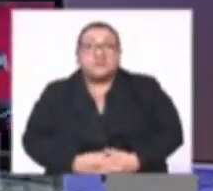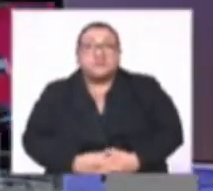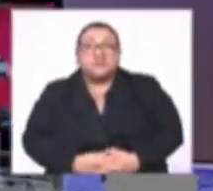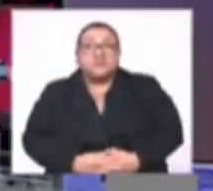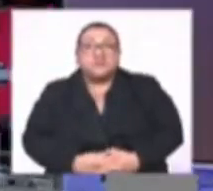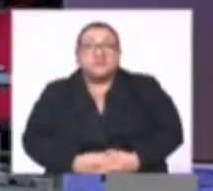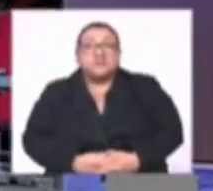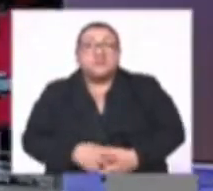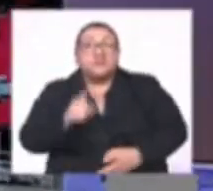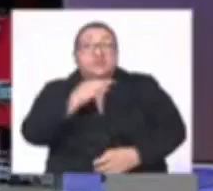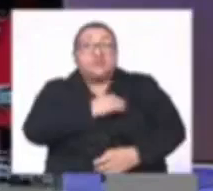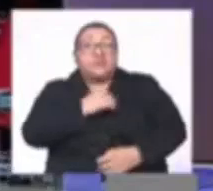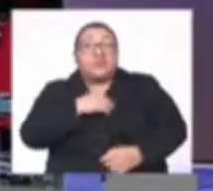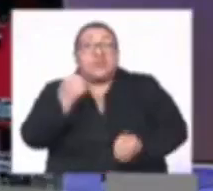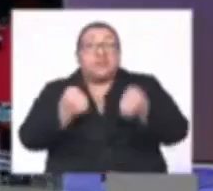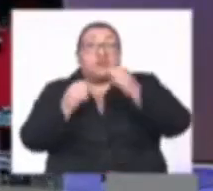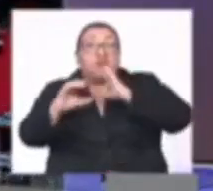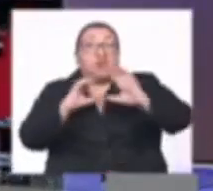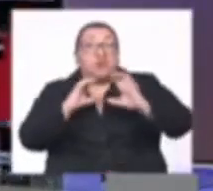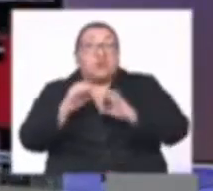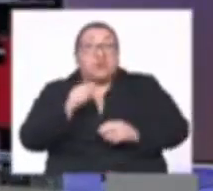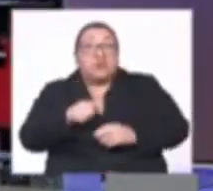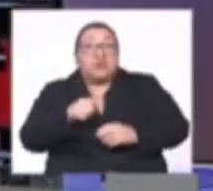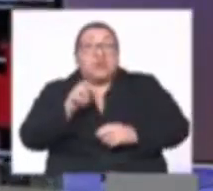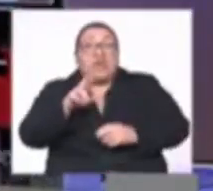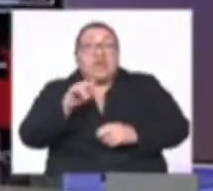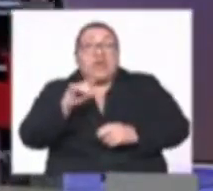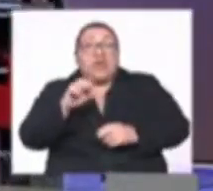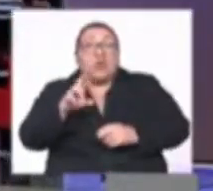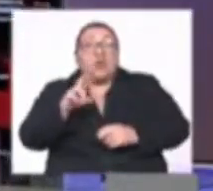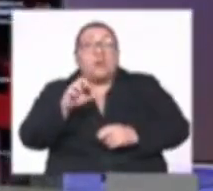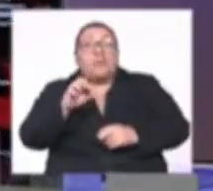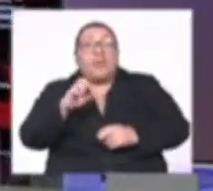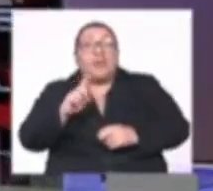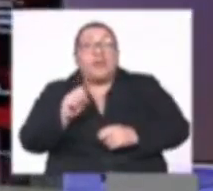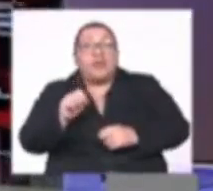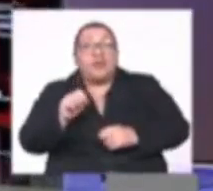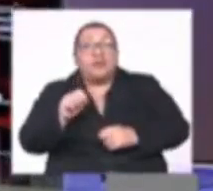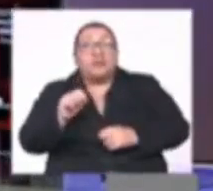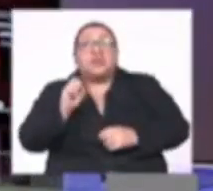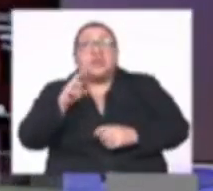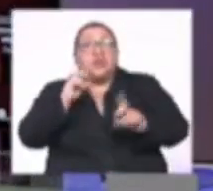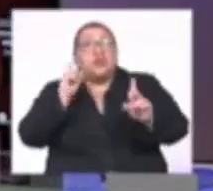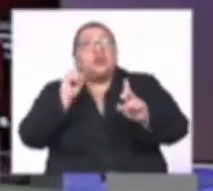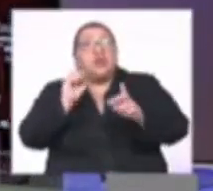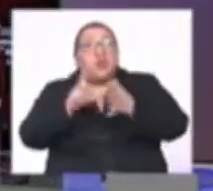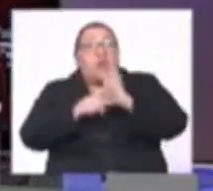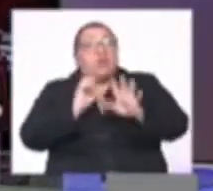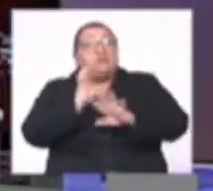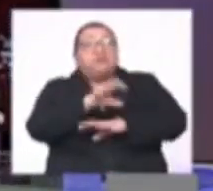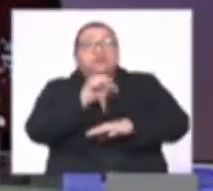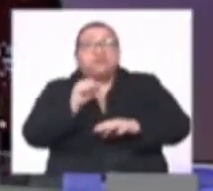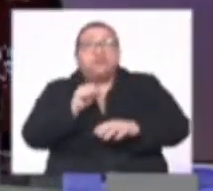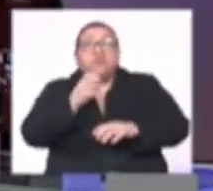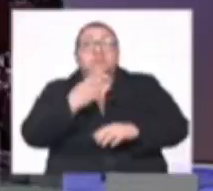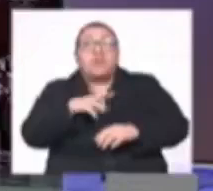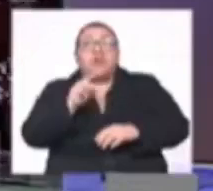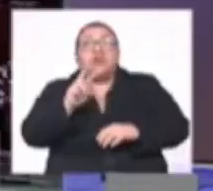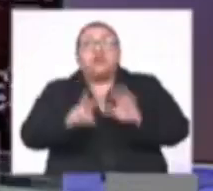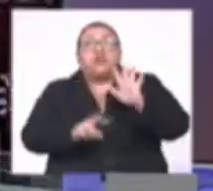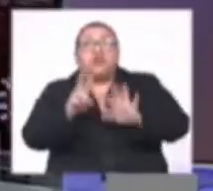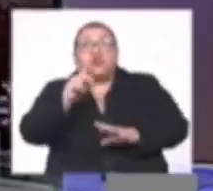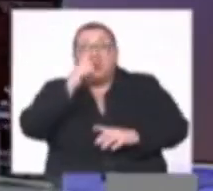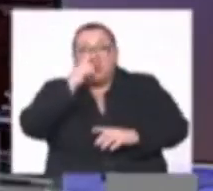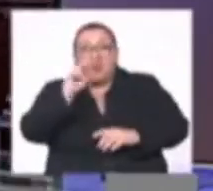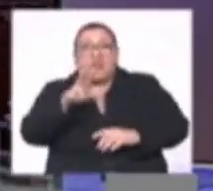Y el ministro de Transportes y Comunicaciones, Raúl Pérez Reyes, será interpelado este miércoles 12 de junio a las 3 de la